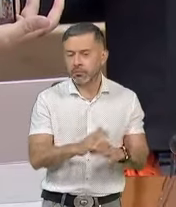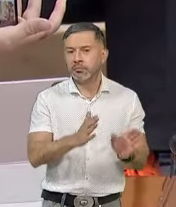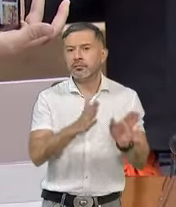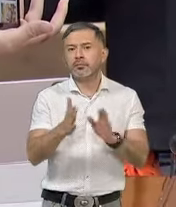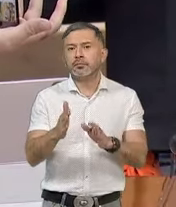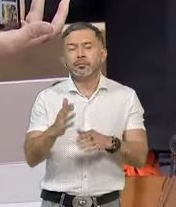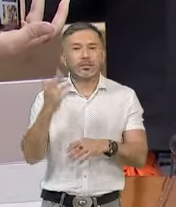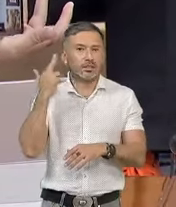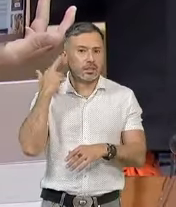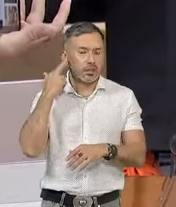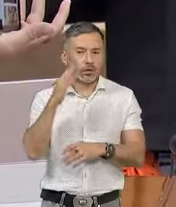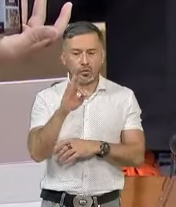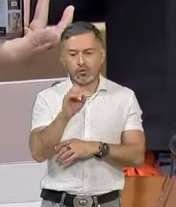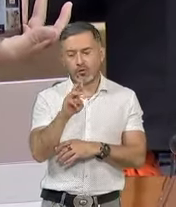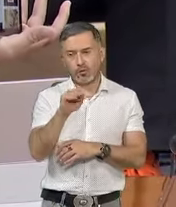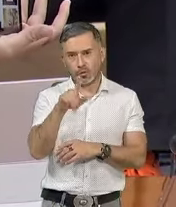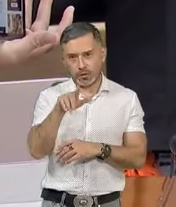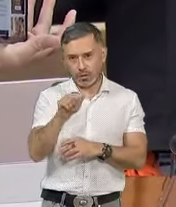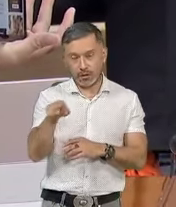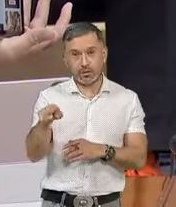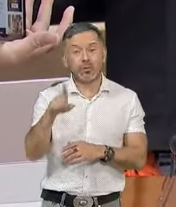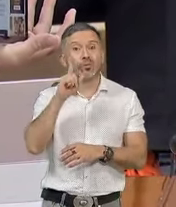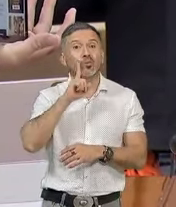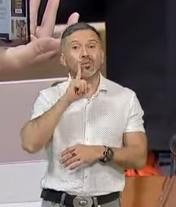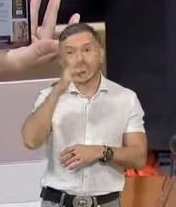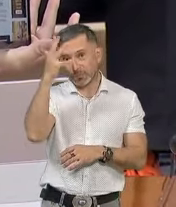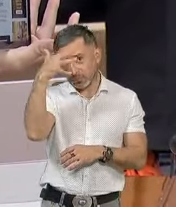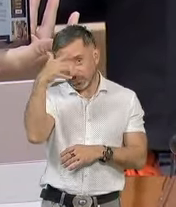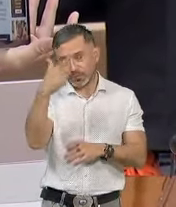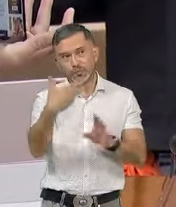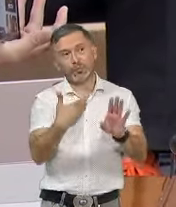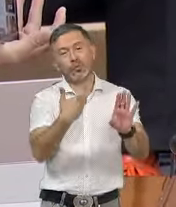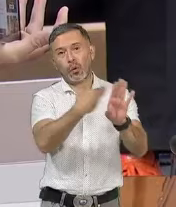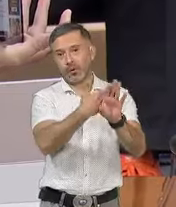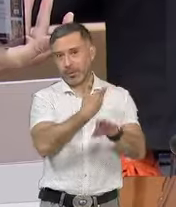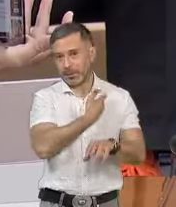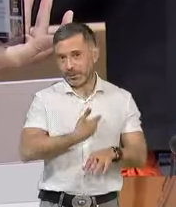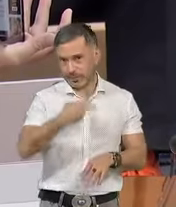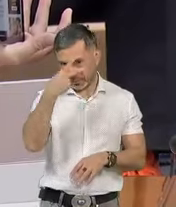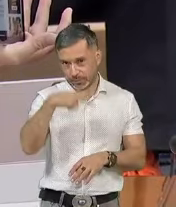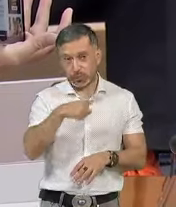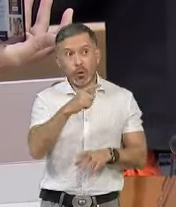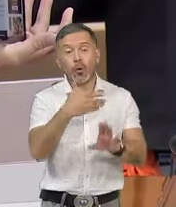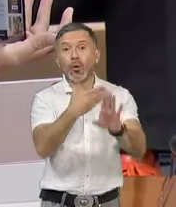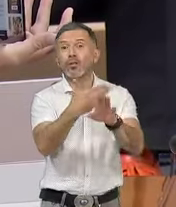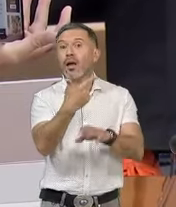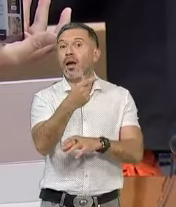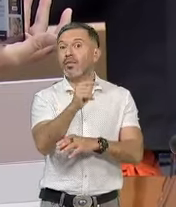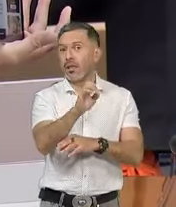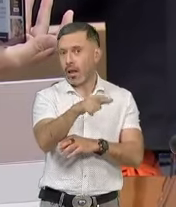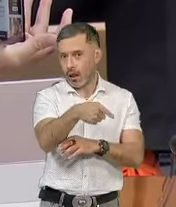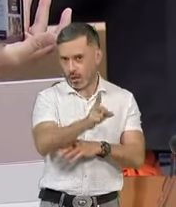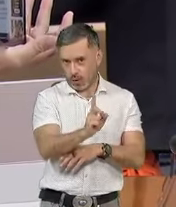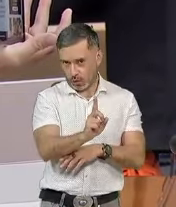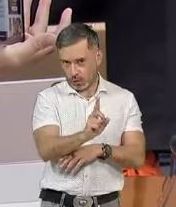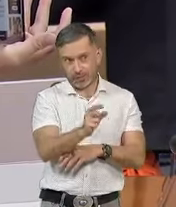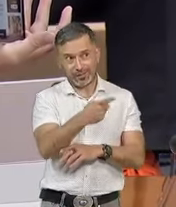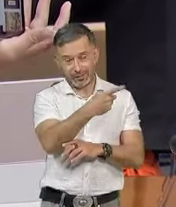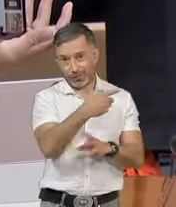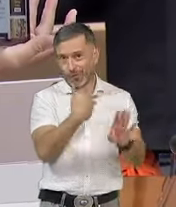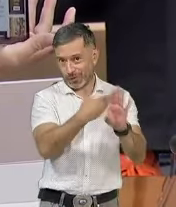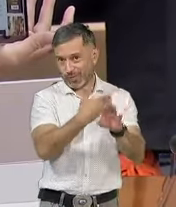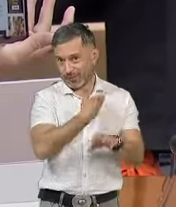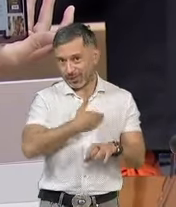Andrés Manuel López Obrador Denise merker contra Andrés Manuel López Obrador no contra gatel contra Andrés Manuel